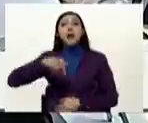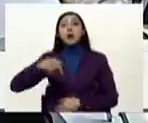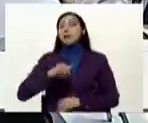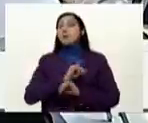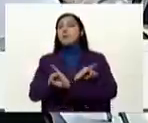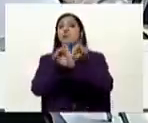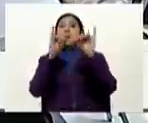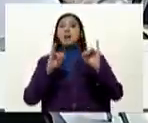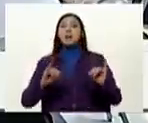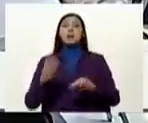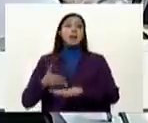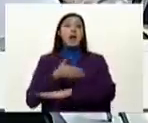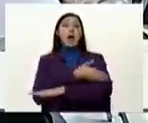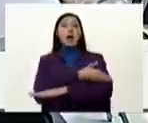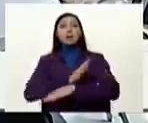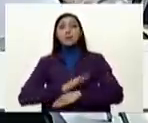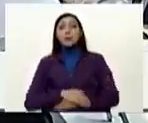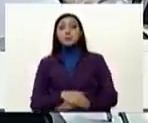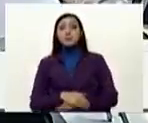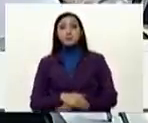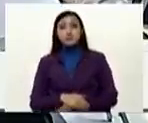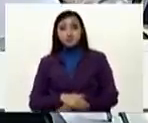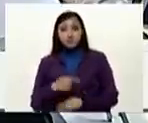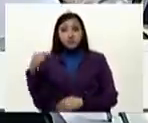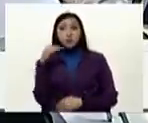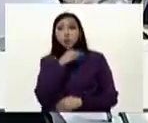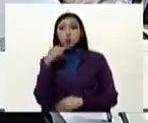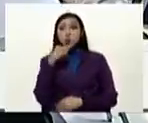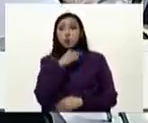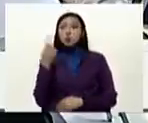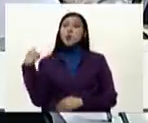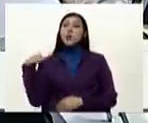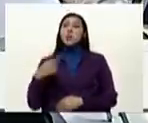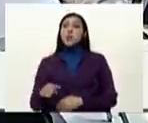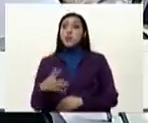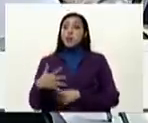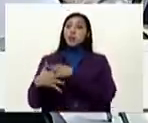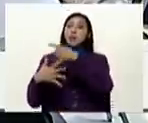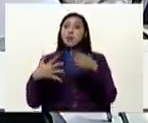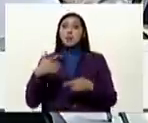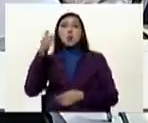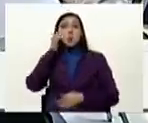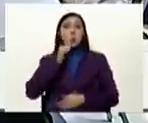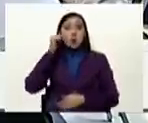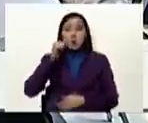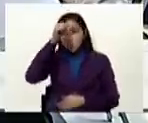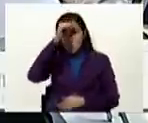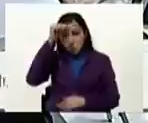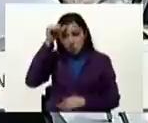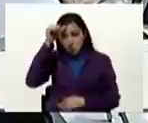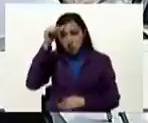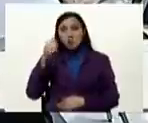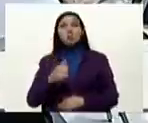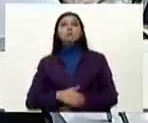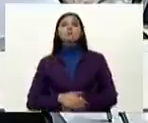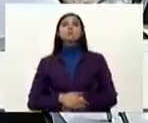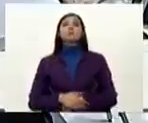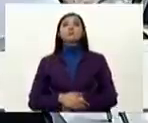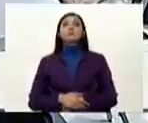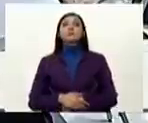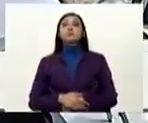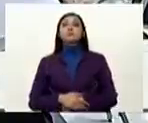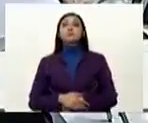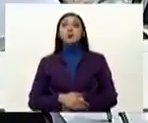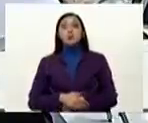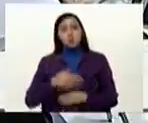felices, y el mes de octubre tuvo 5 sábados y 5 domingos. Ah, bueno,